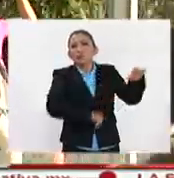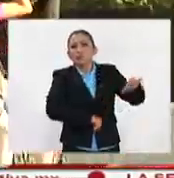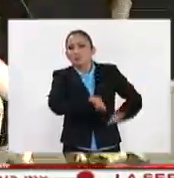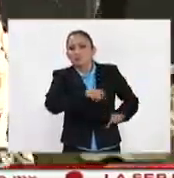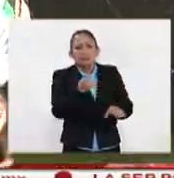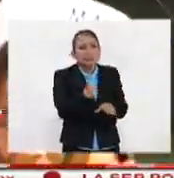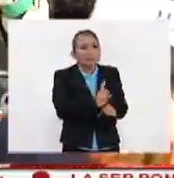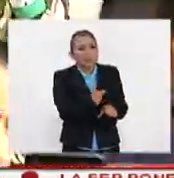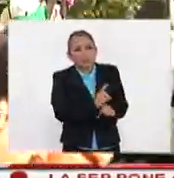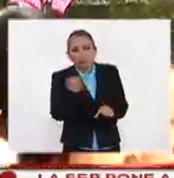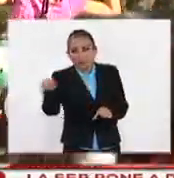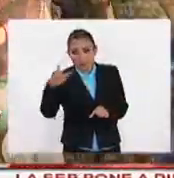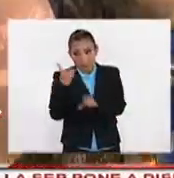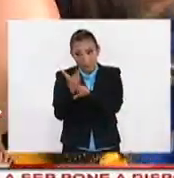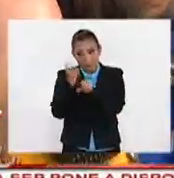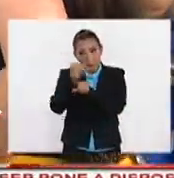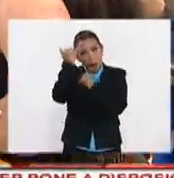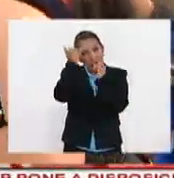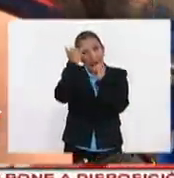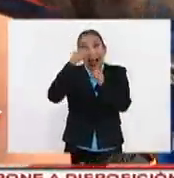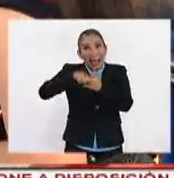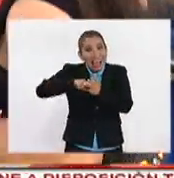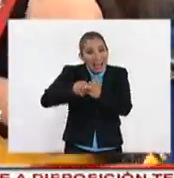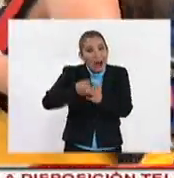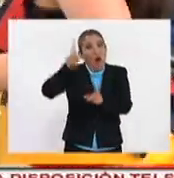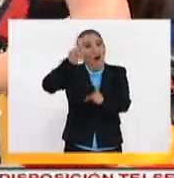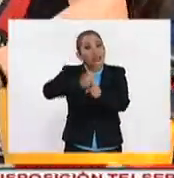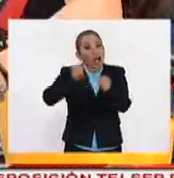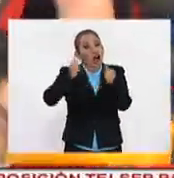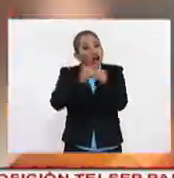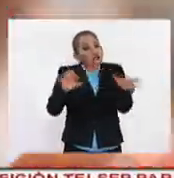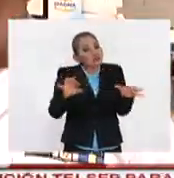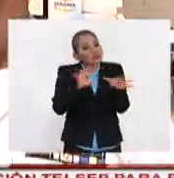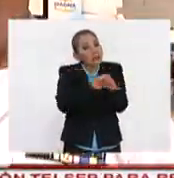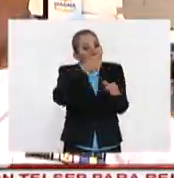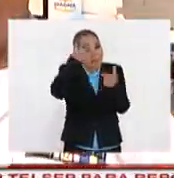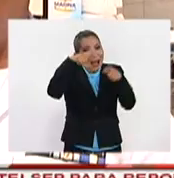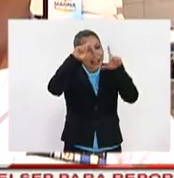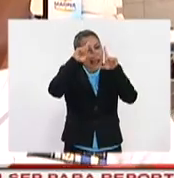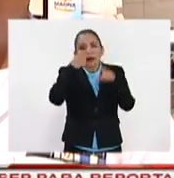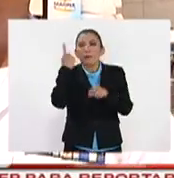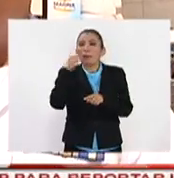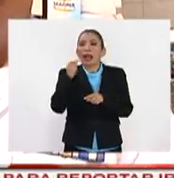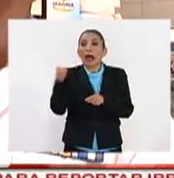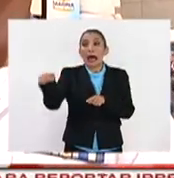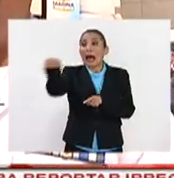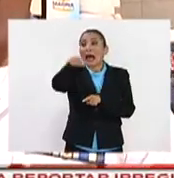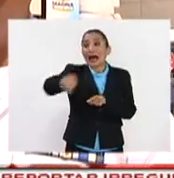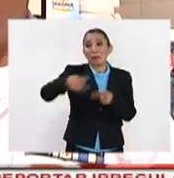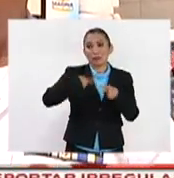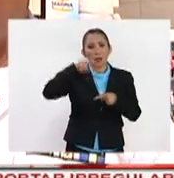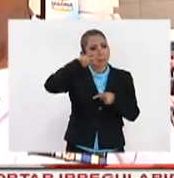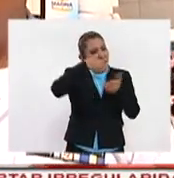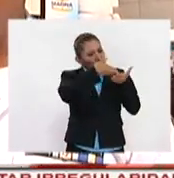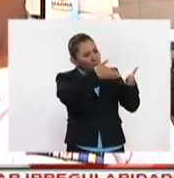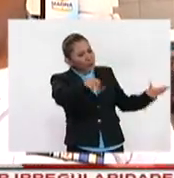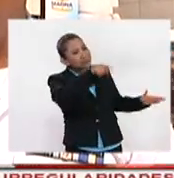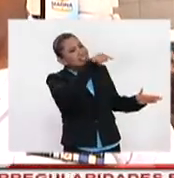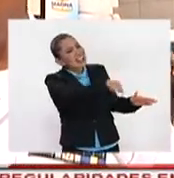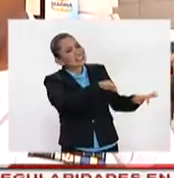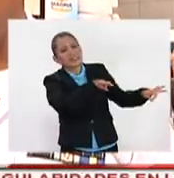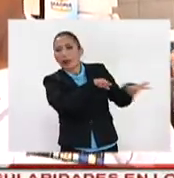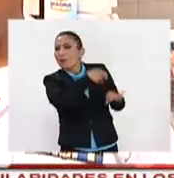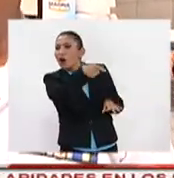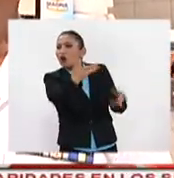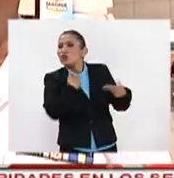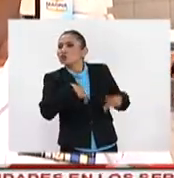actividades cotidianas, fue que nació la idea de Un día con la Marina. Esto para que ellos vieran toda la amplitud del quehacer